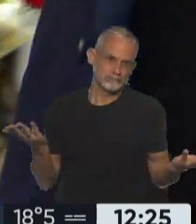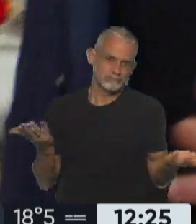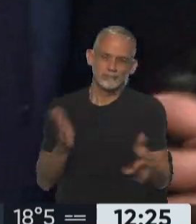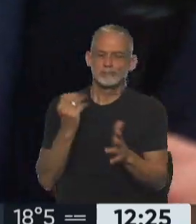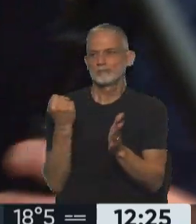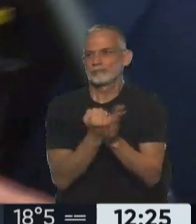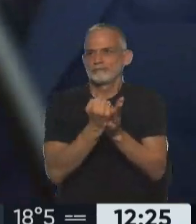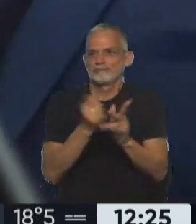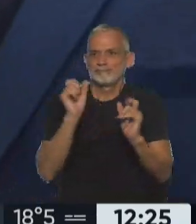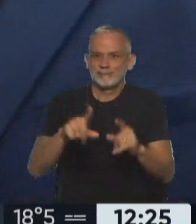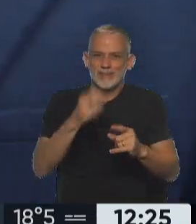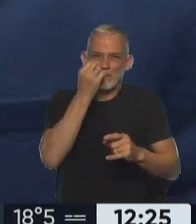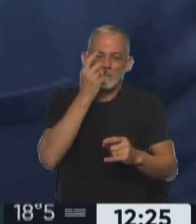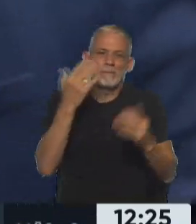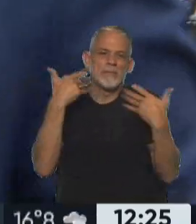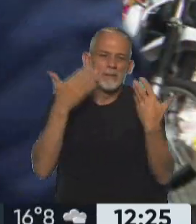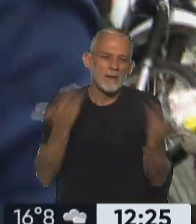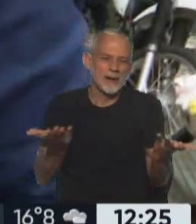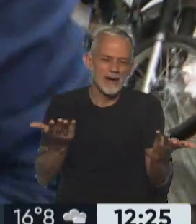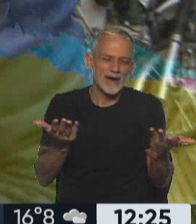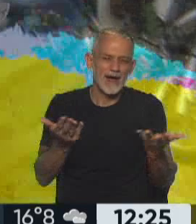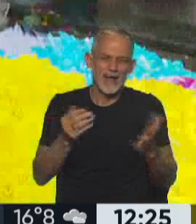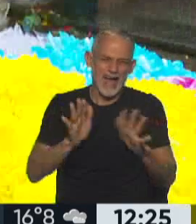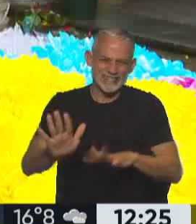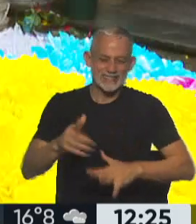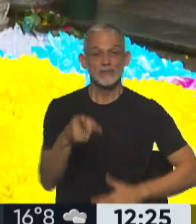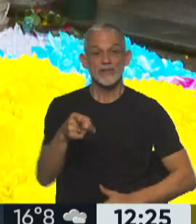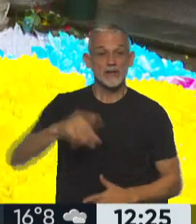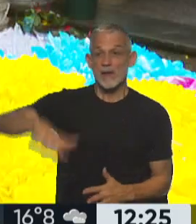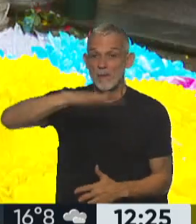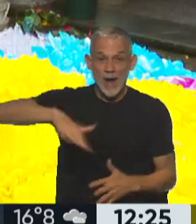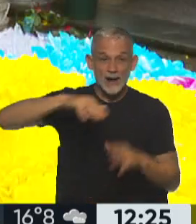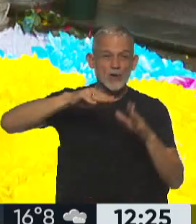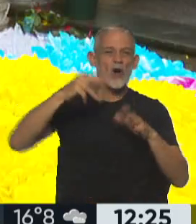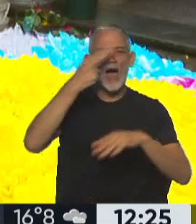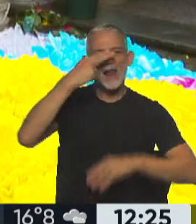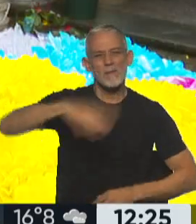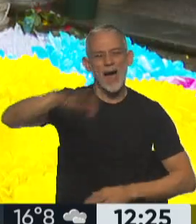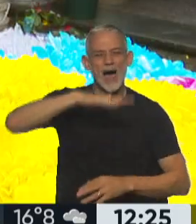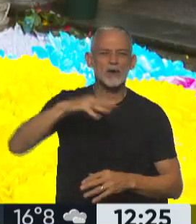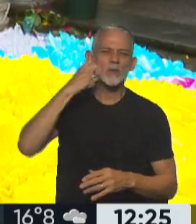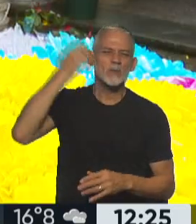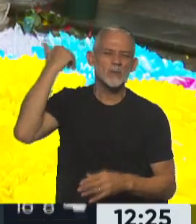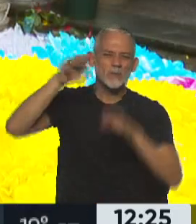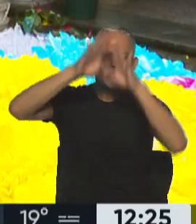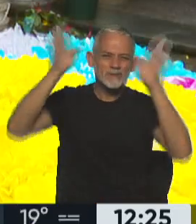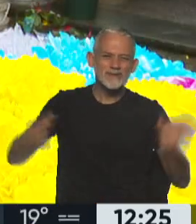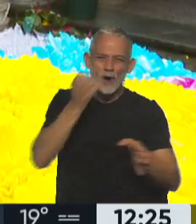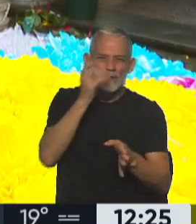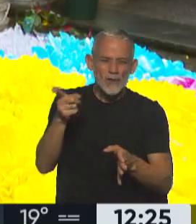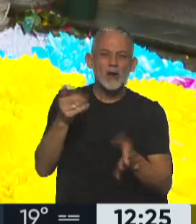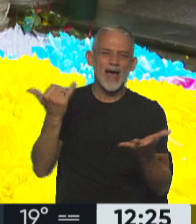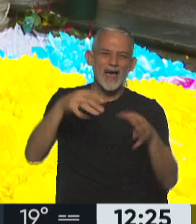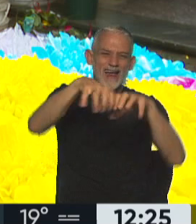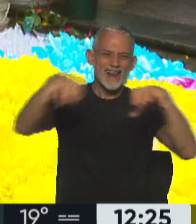es el sinónimo, el ícono de la primavera. Y aquí en el barrio de Almagro, donde estaba el viejo mercado de flores,